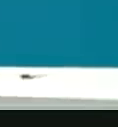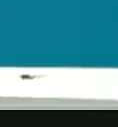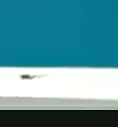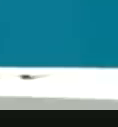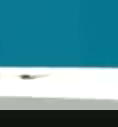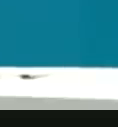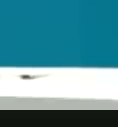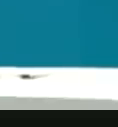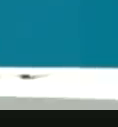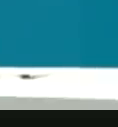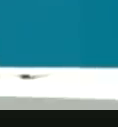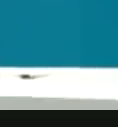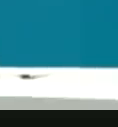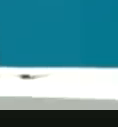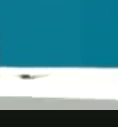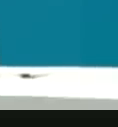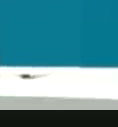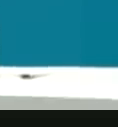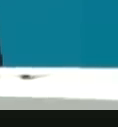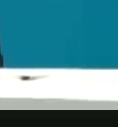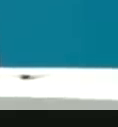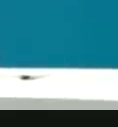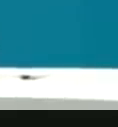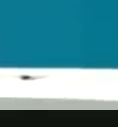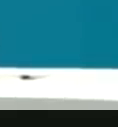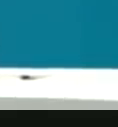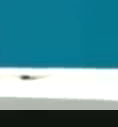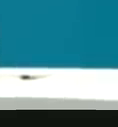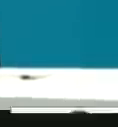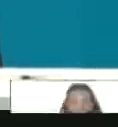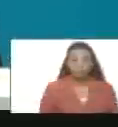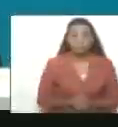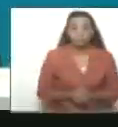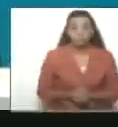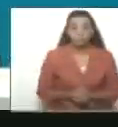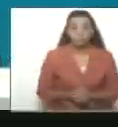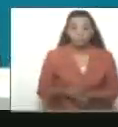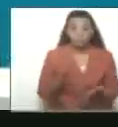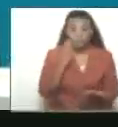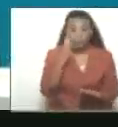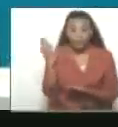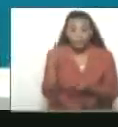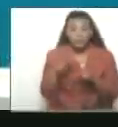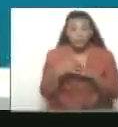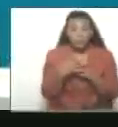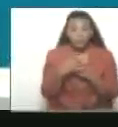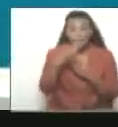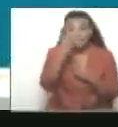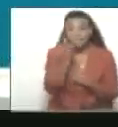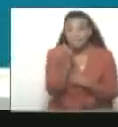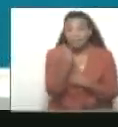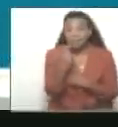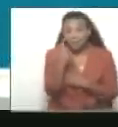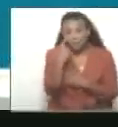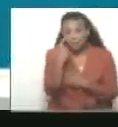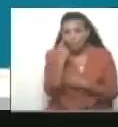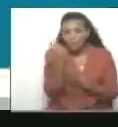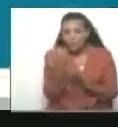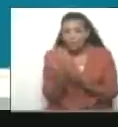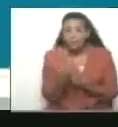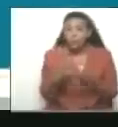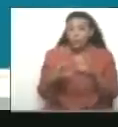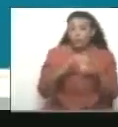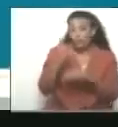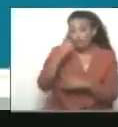bueno Estos son casos pendientes que venían precisamente de cuando tuvimos la